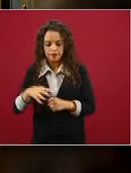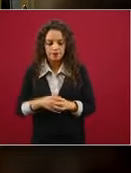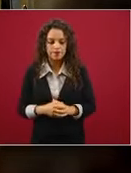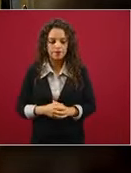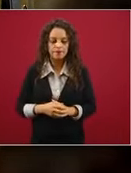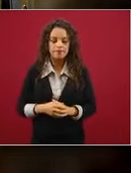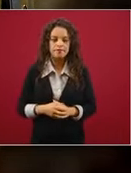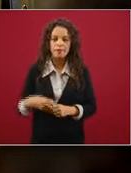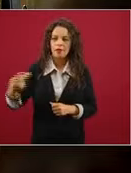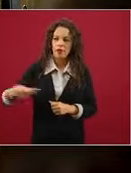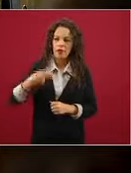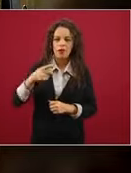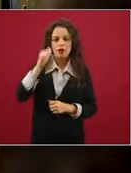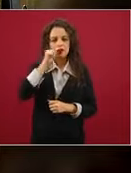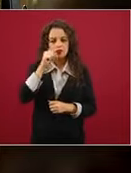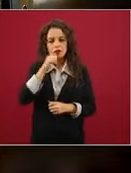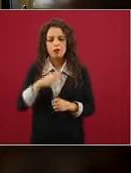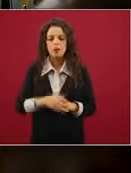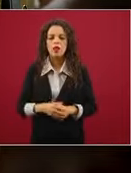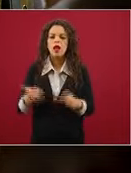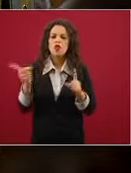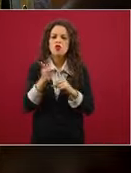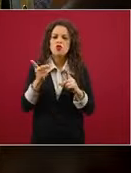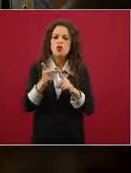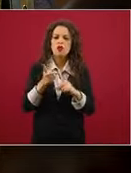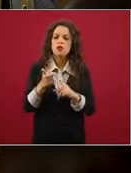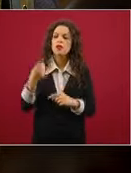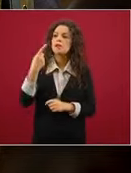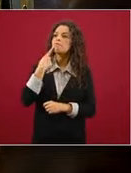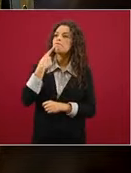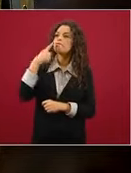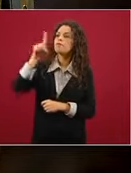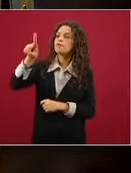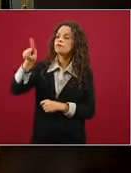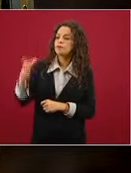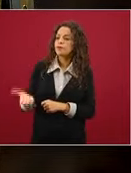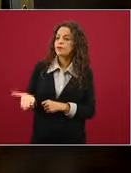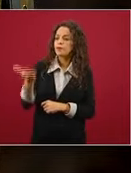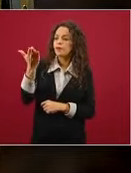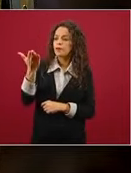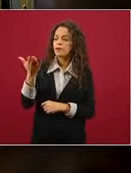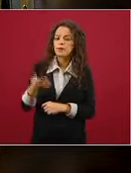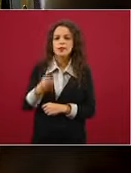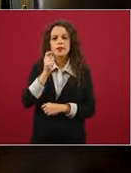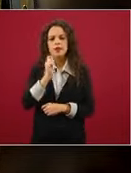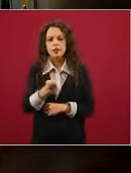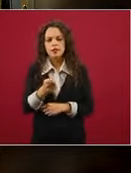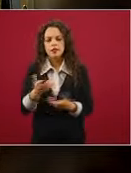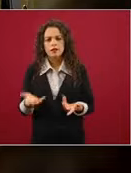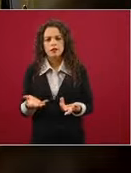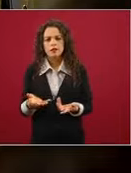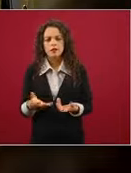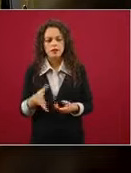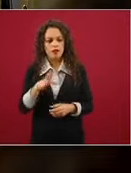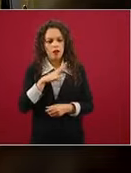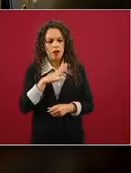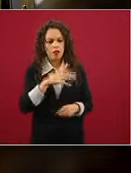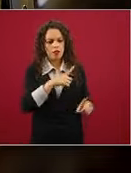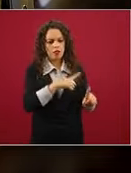de dar las quejas o las denuncias de diferentes, tanto